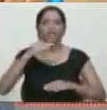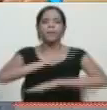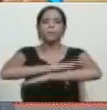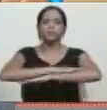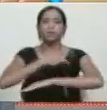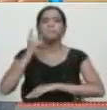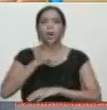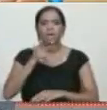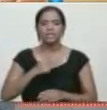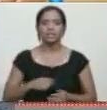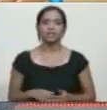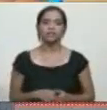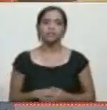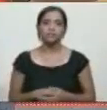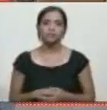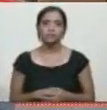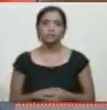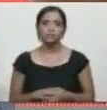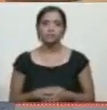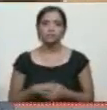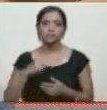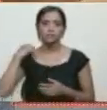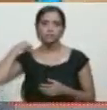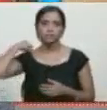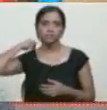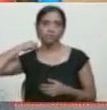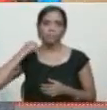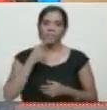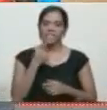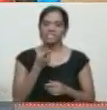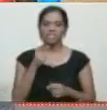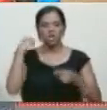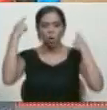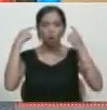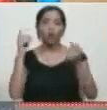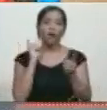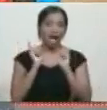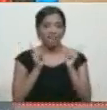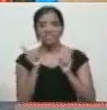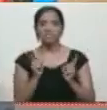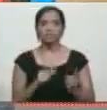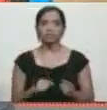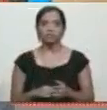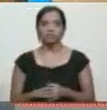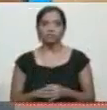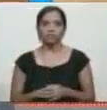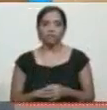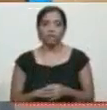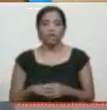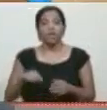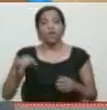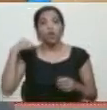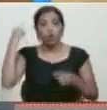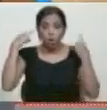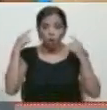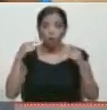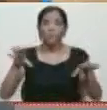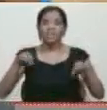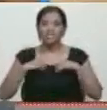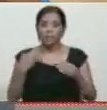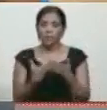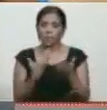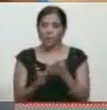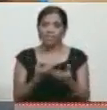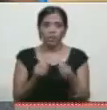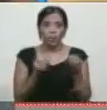políticas, a que me dicen hasta loco a veces, loco por asumir propuestas como esta, denuncias